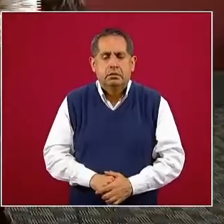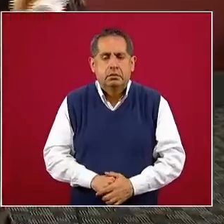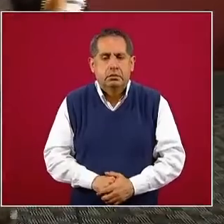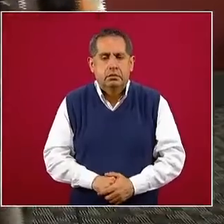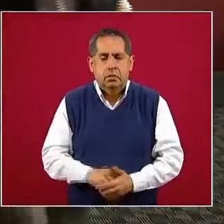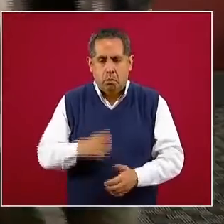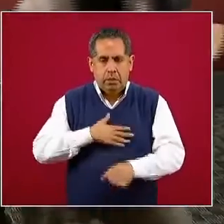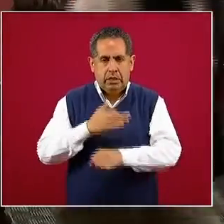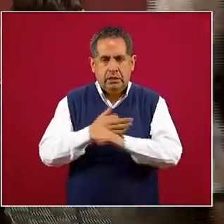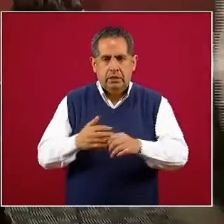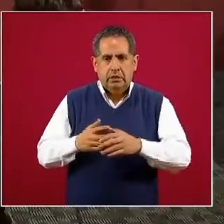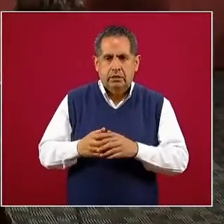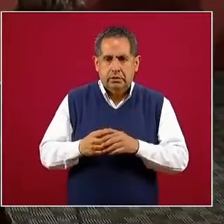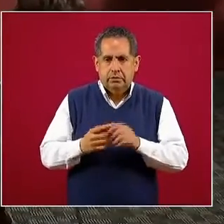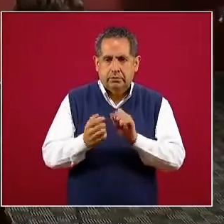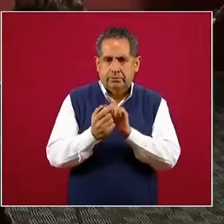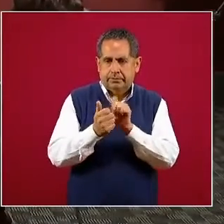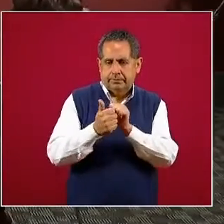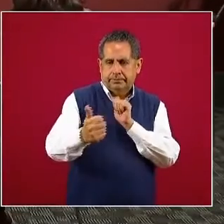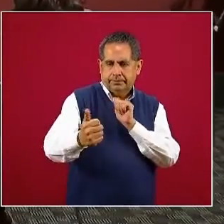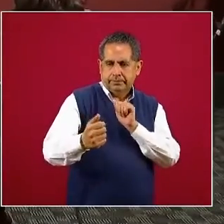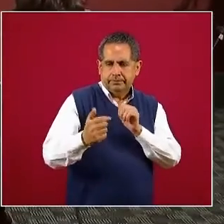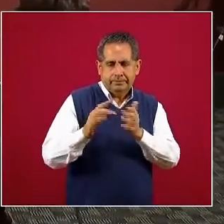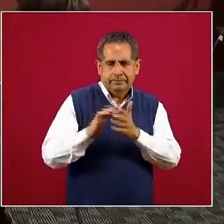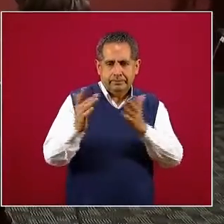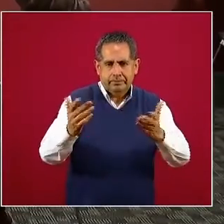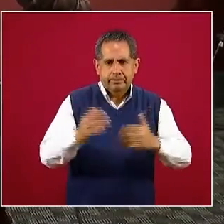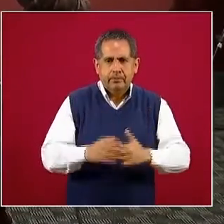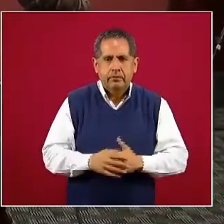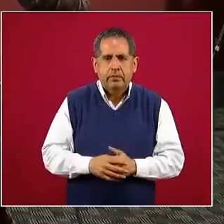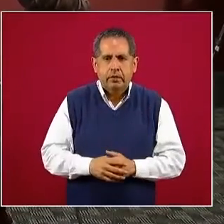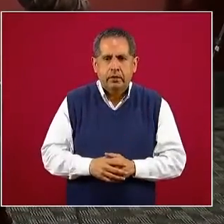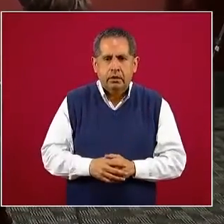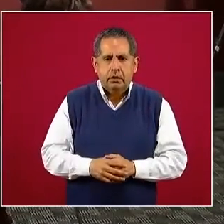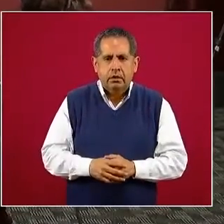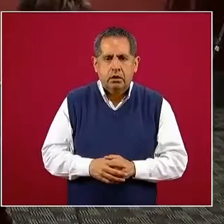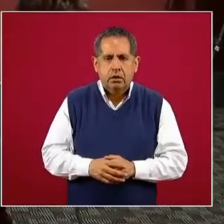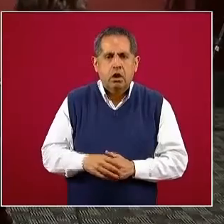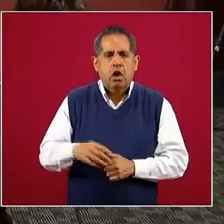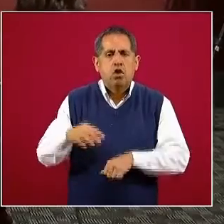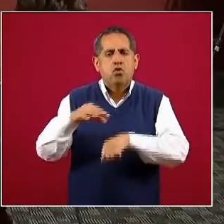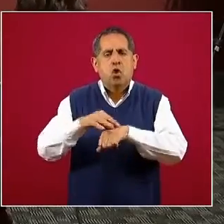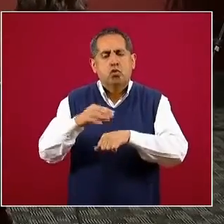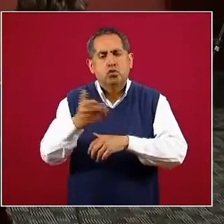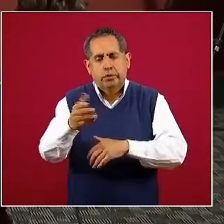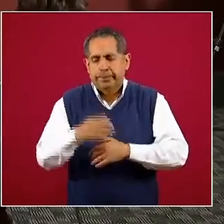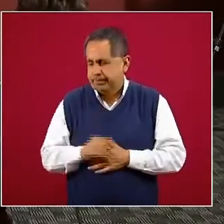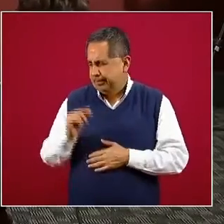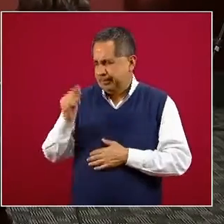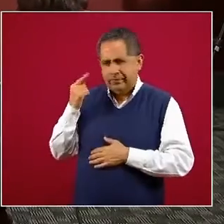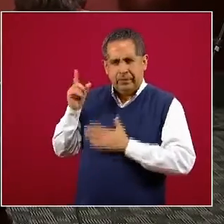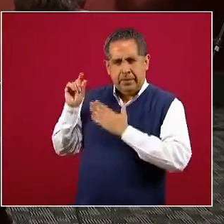las autoridades municipales como primera instancia de gobierno, pero también con las estatales y las federales.